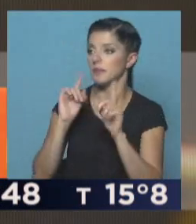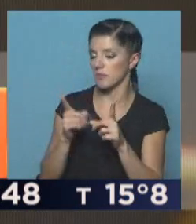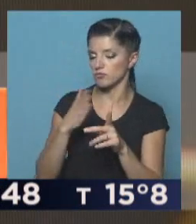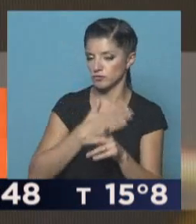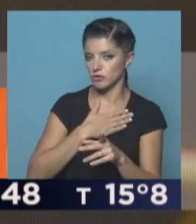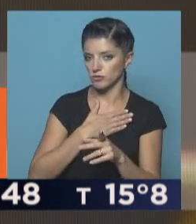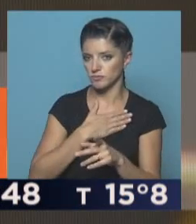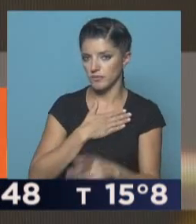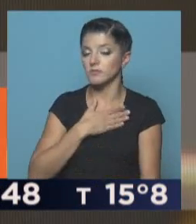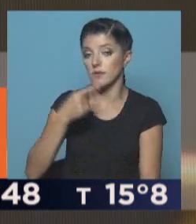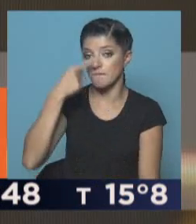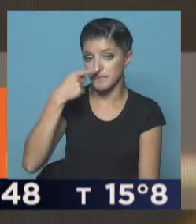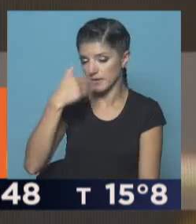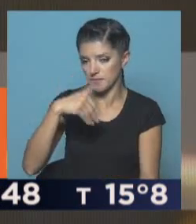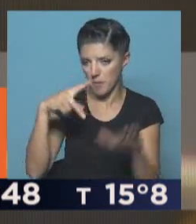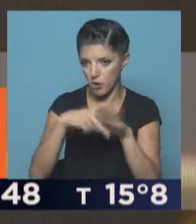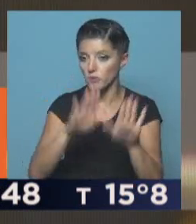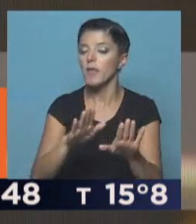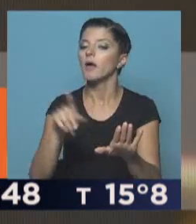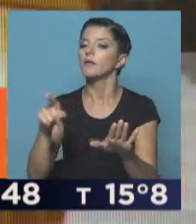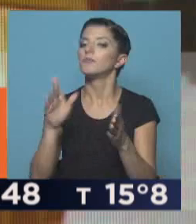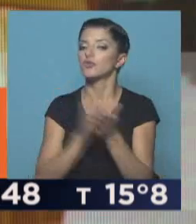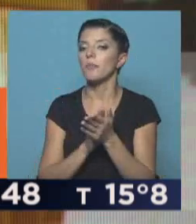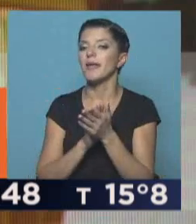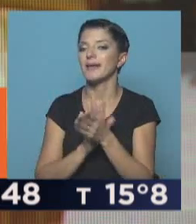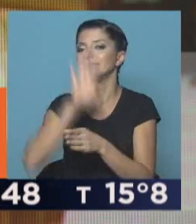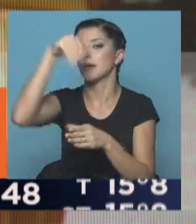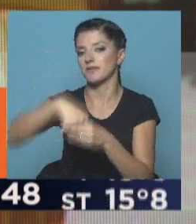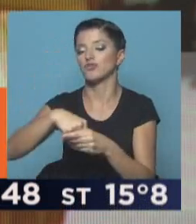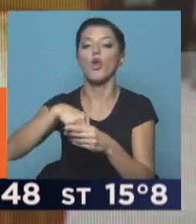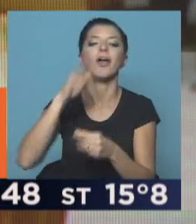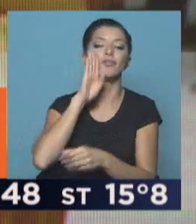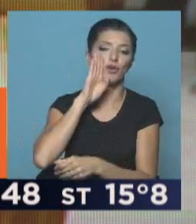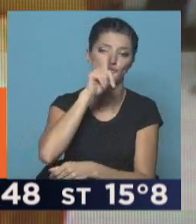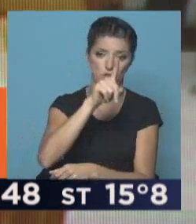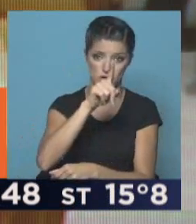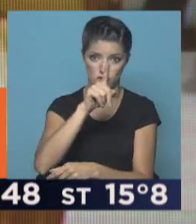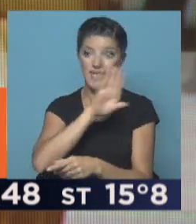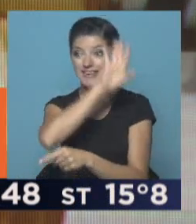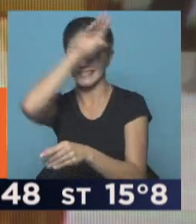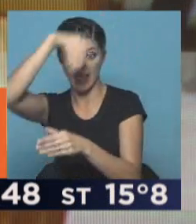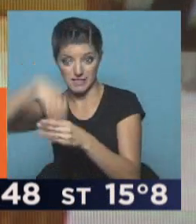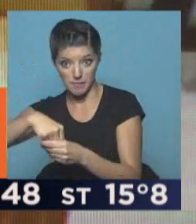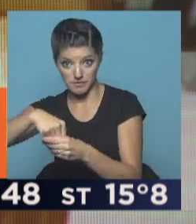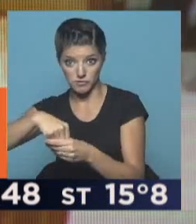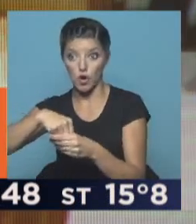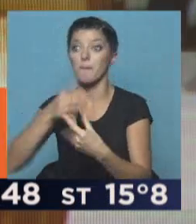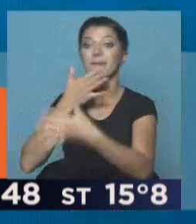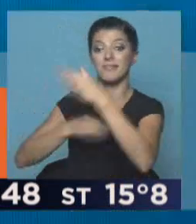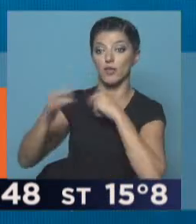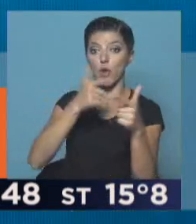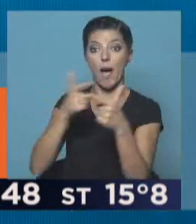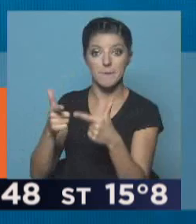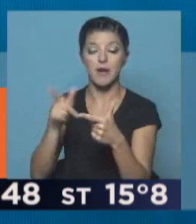nos estaba interesando, y nos estamos yendo ya a la pausa, tiene que ver con la intervención de Estados Unidos y lo que esta intervención, en este caso con la venta de armas y con